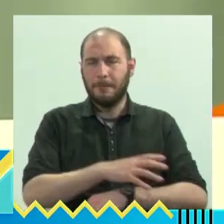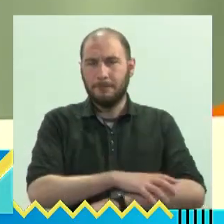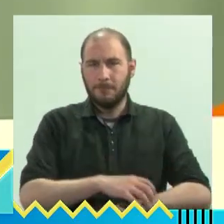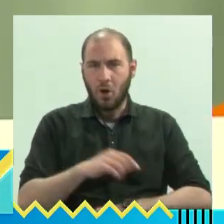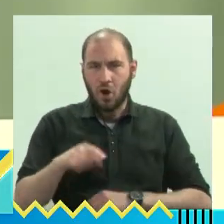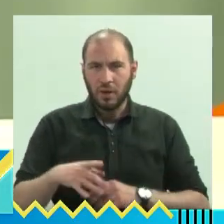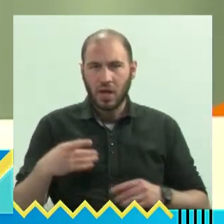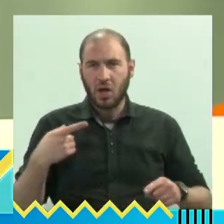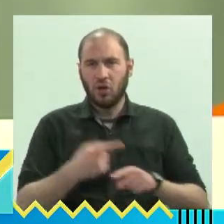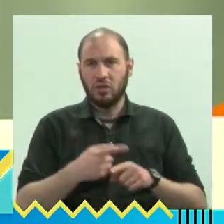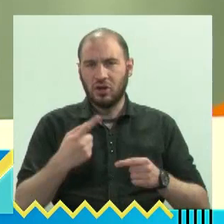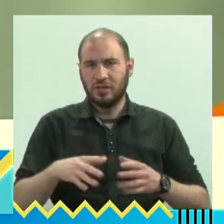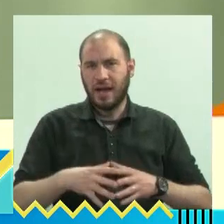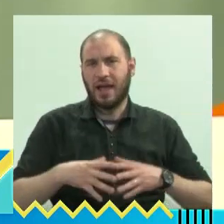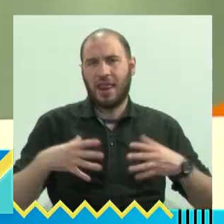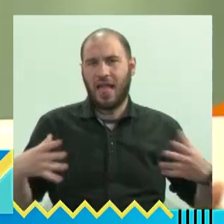que atenta contra algo más grande,